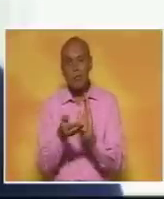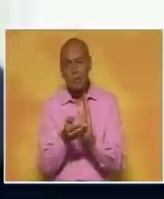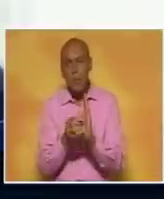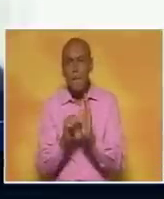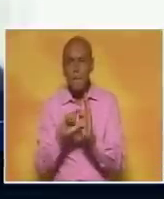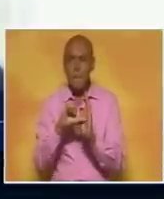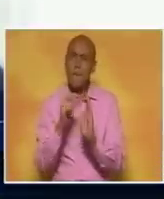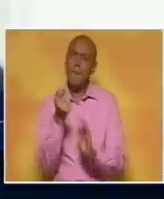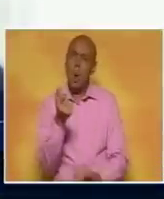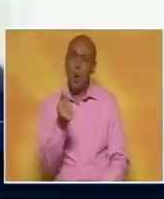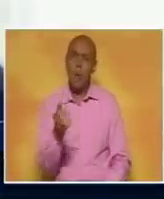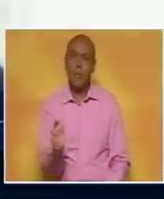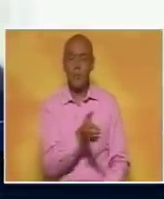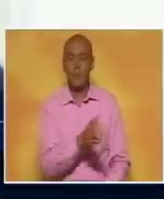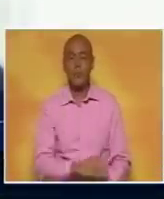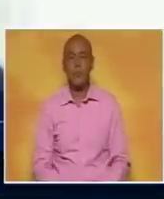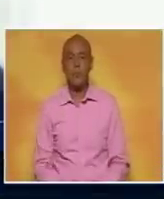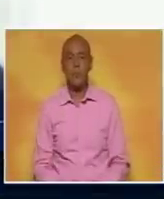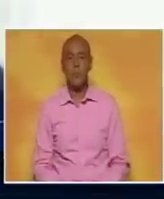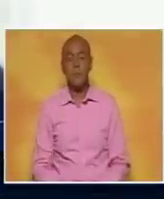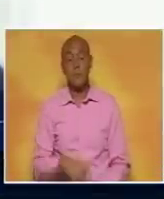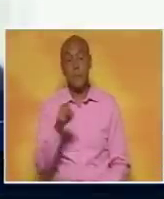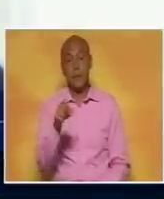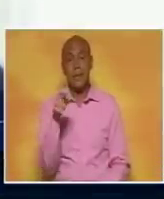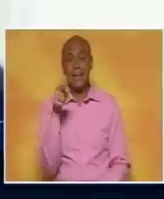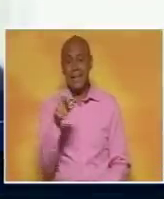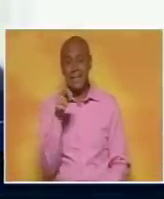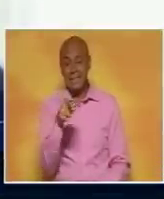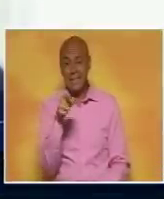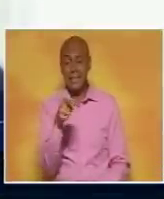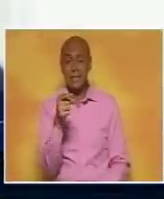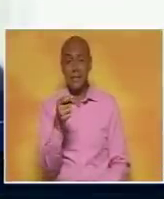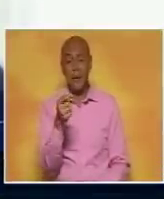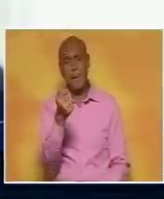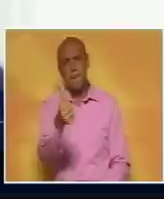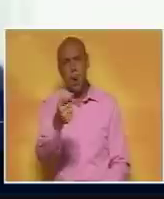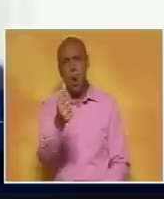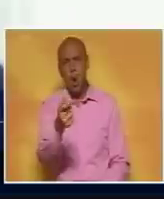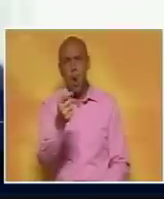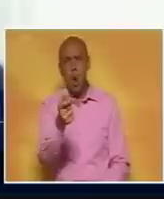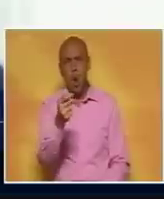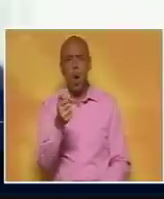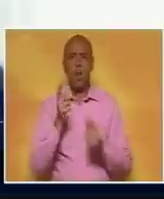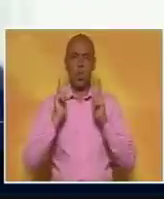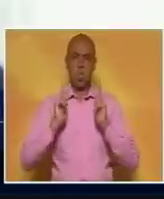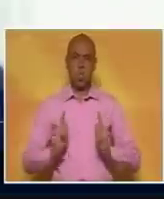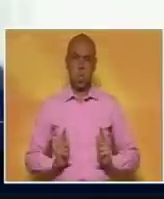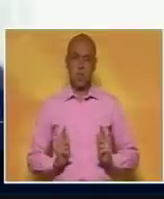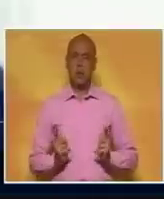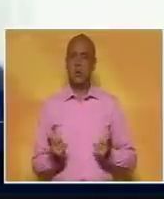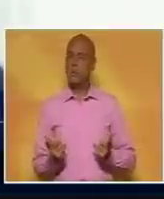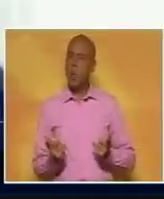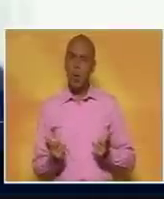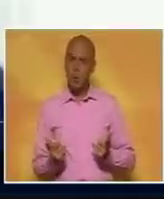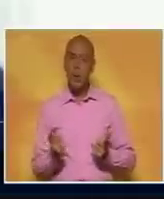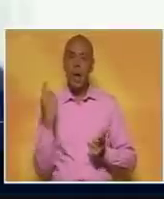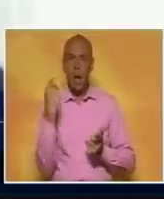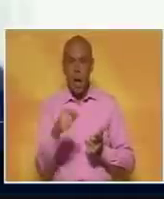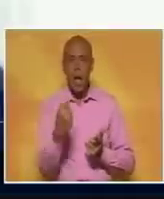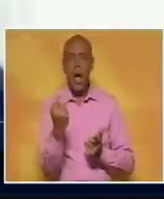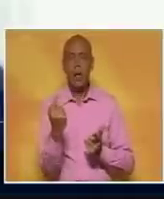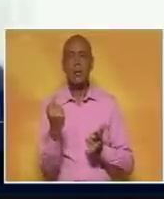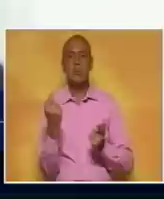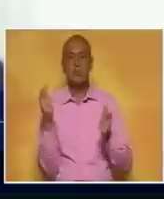posible de este fenómeno, el de que haya tan poco desempleo y a la vez un crecimiento limitado de